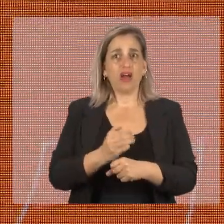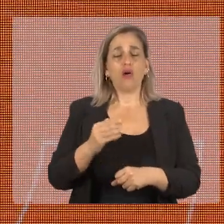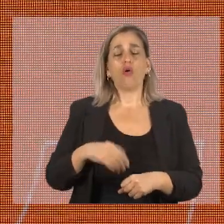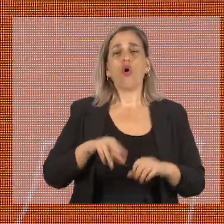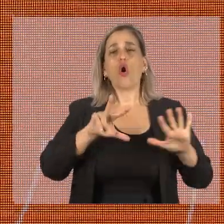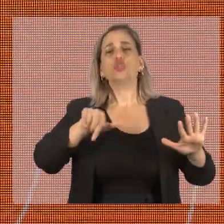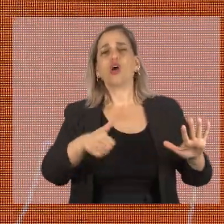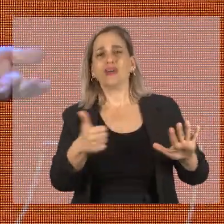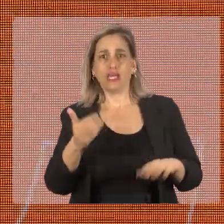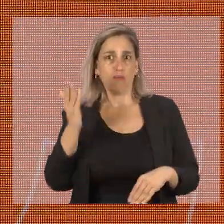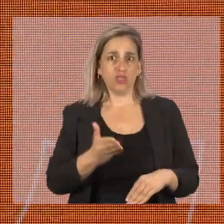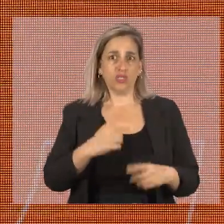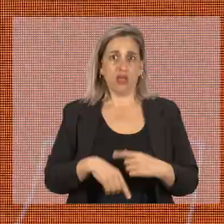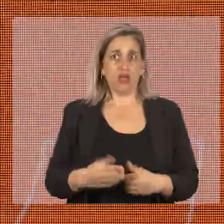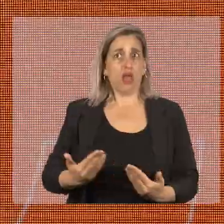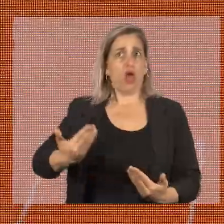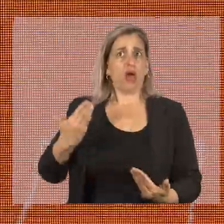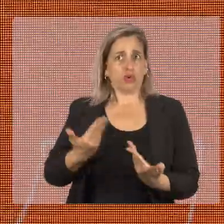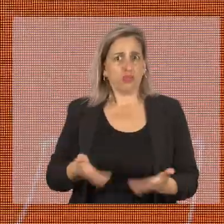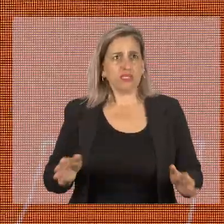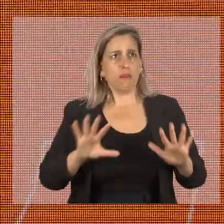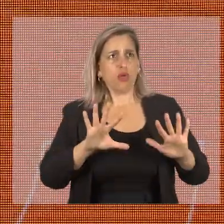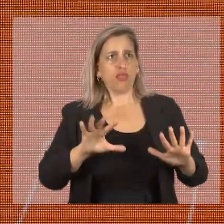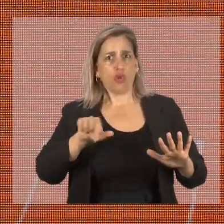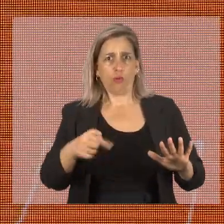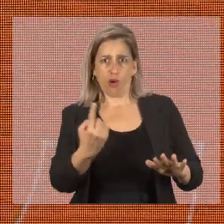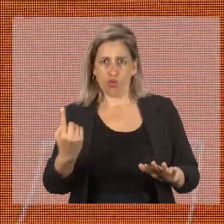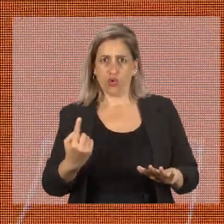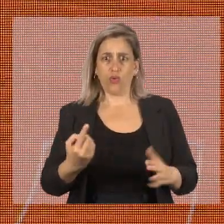8,6. Lo recibimos 10,1, Pablo.